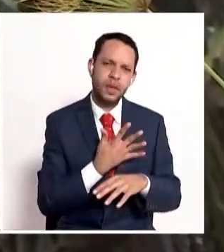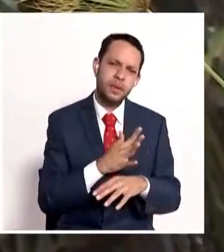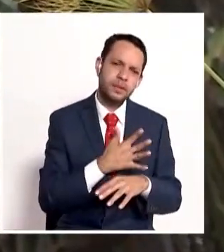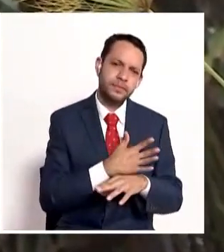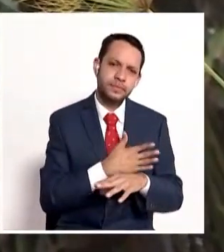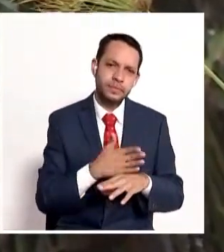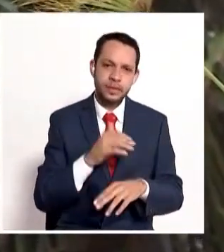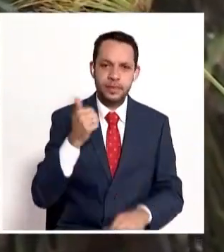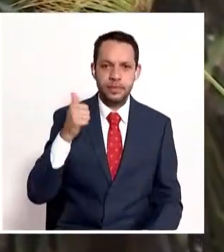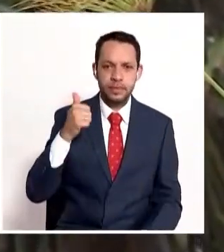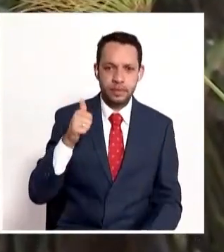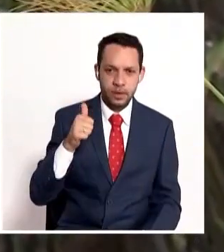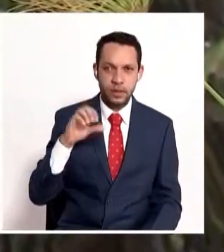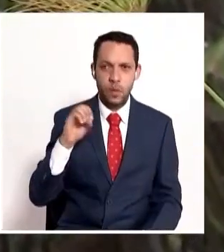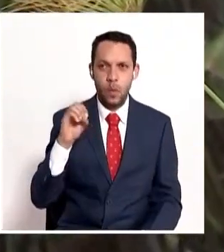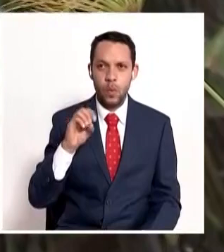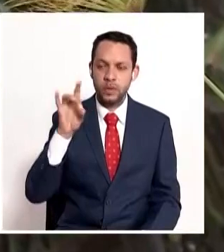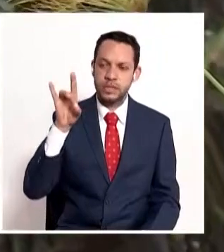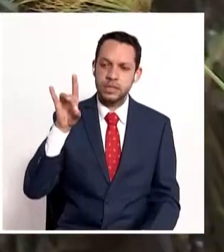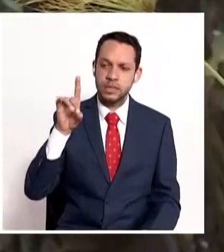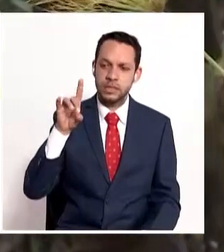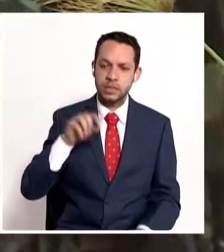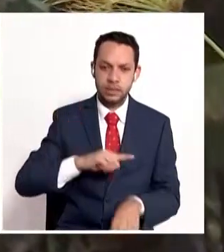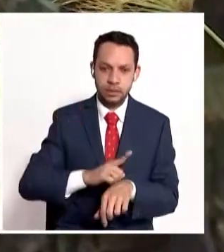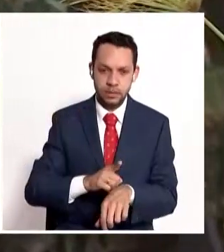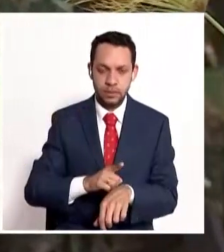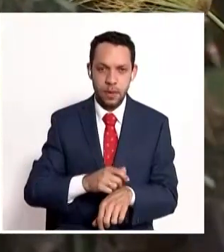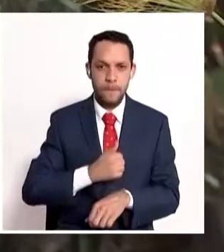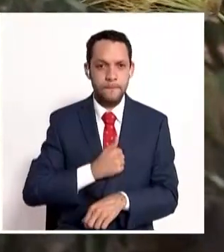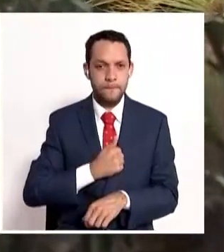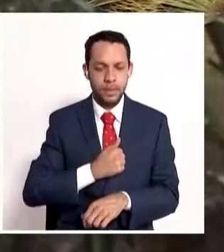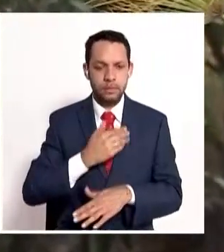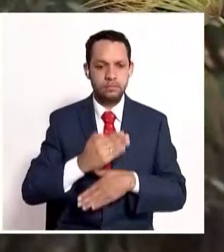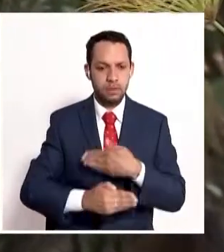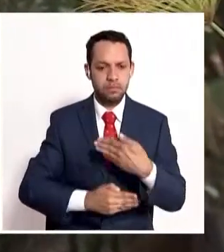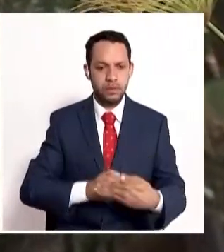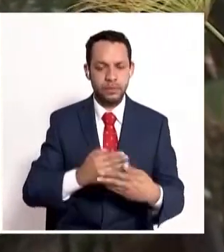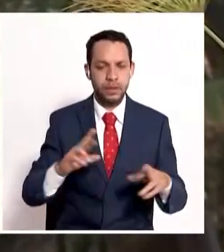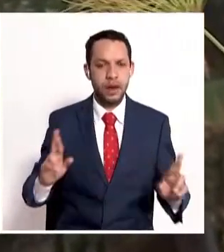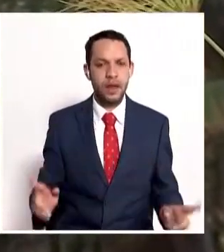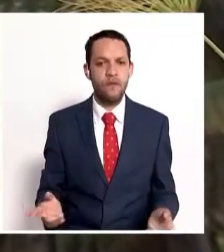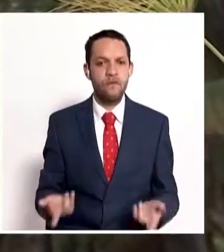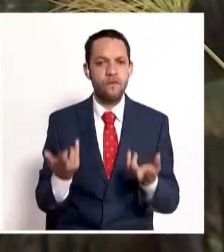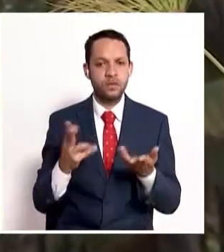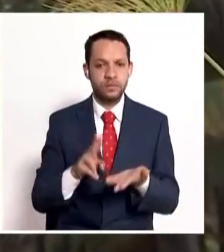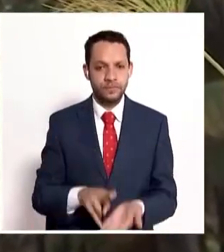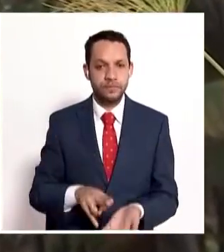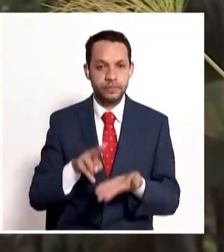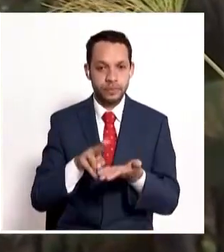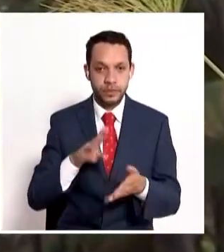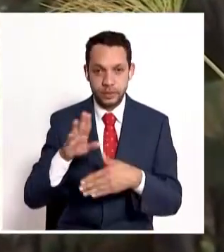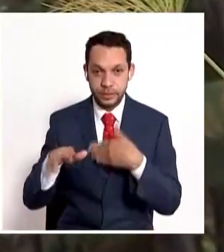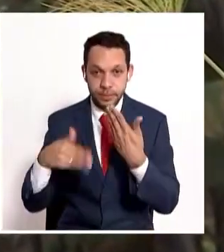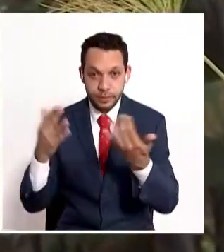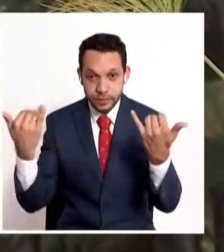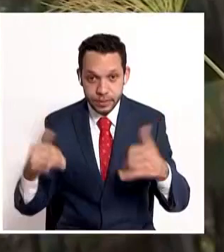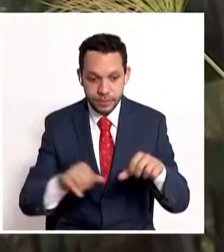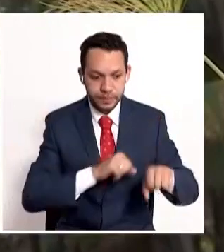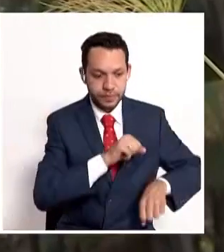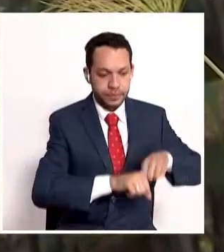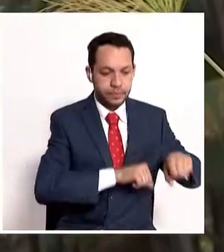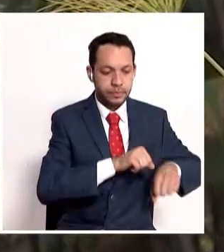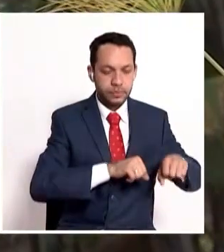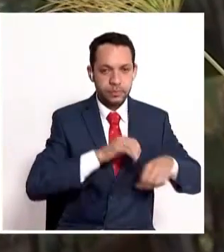o menos de 10 a 15 segundos pero cuando estoy en mi proceso de recuperación es decir después de hacer ejercicio luego